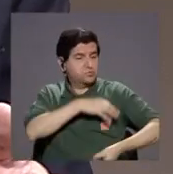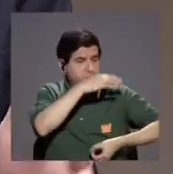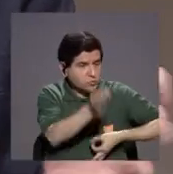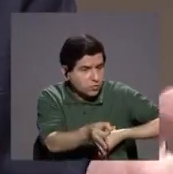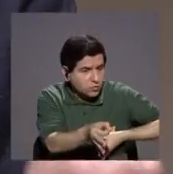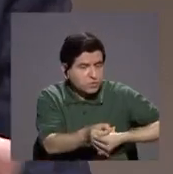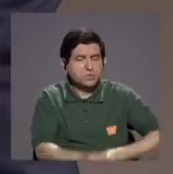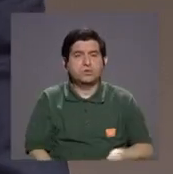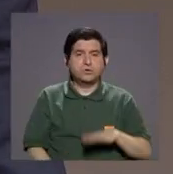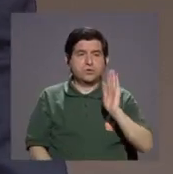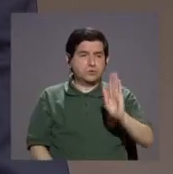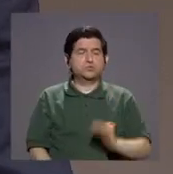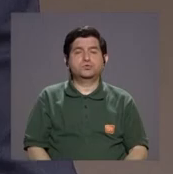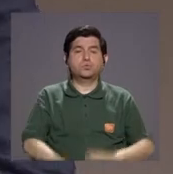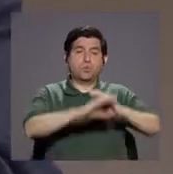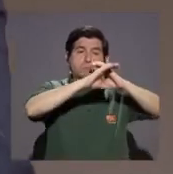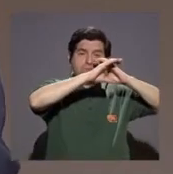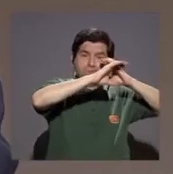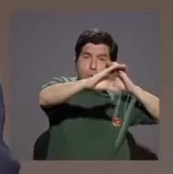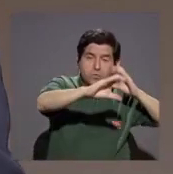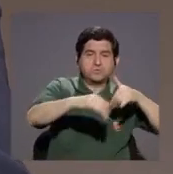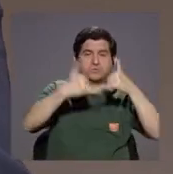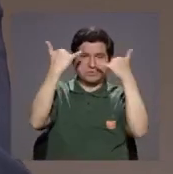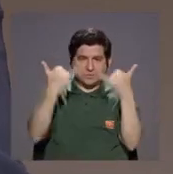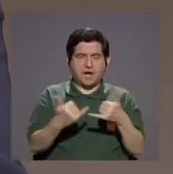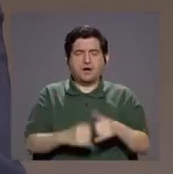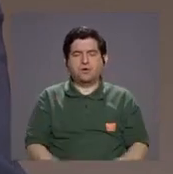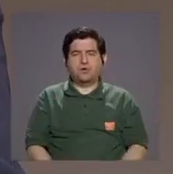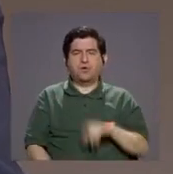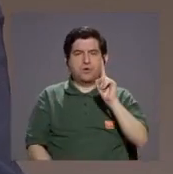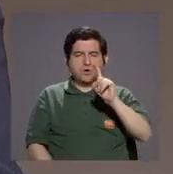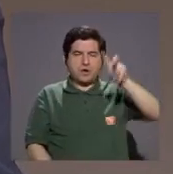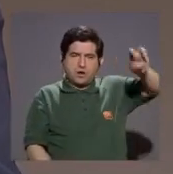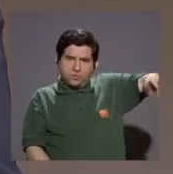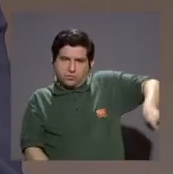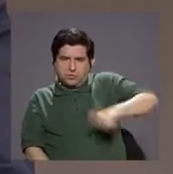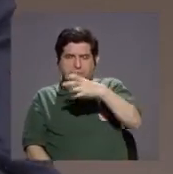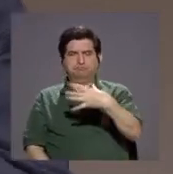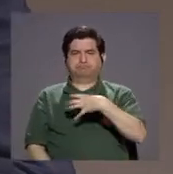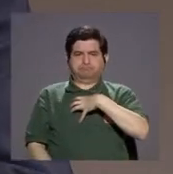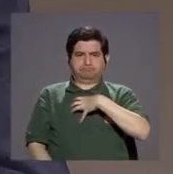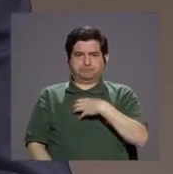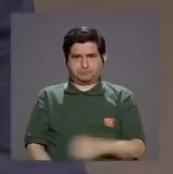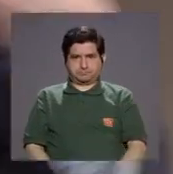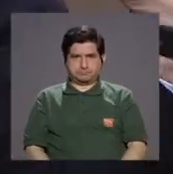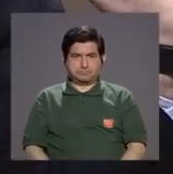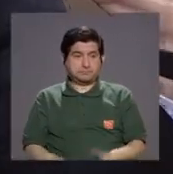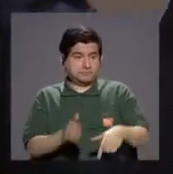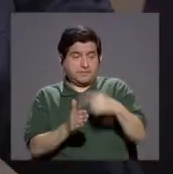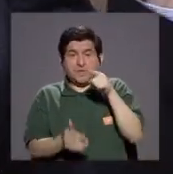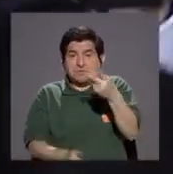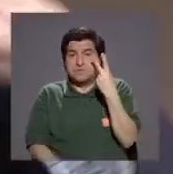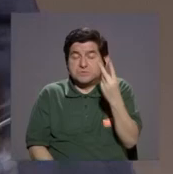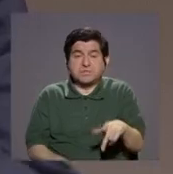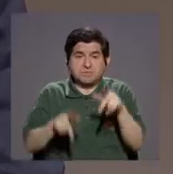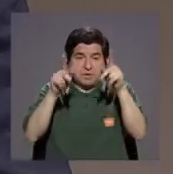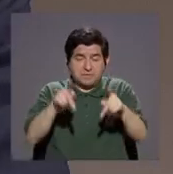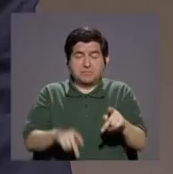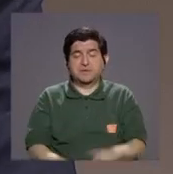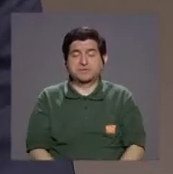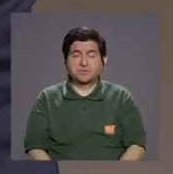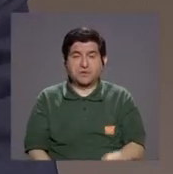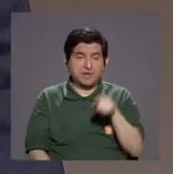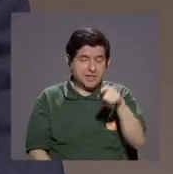sustituyendo sus pases de autobús por un medio de transporte por transporte propio donde muchas veces usted ve al señor y la señora